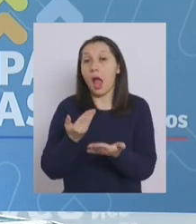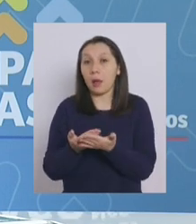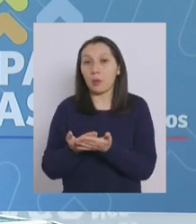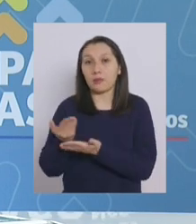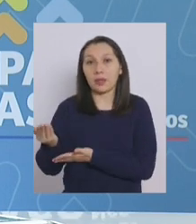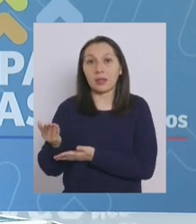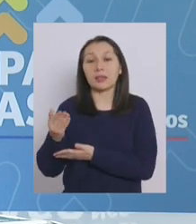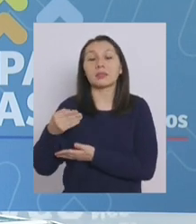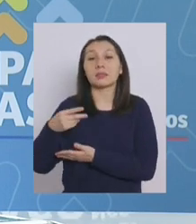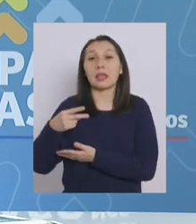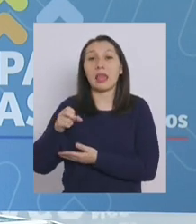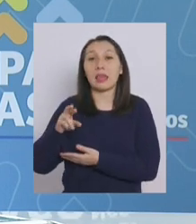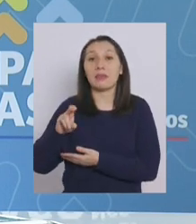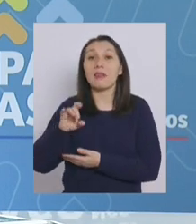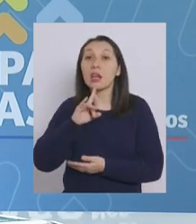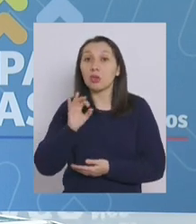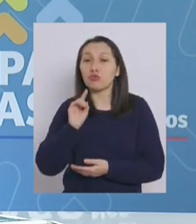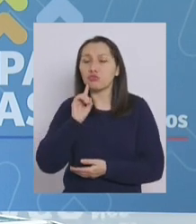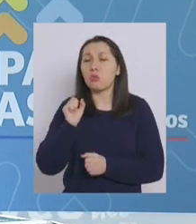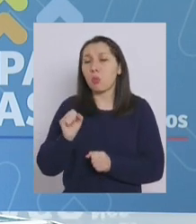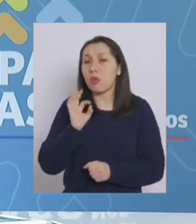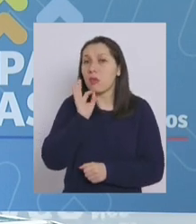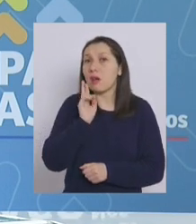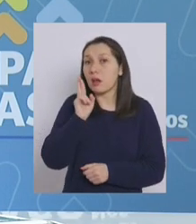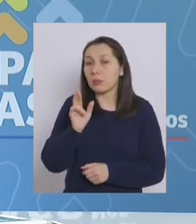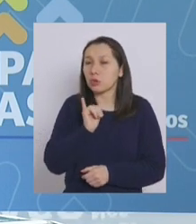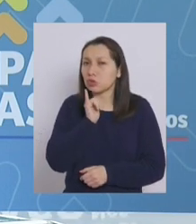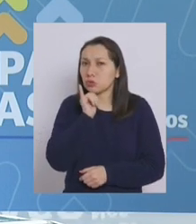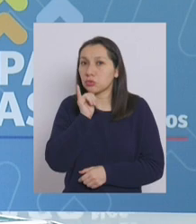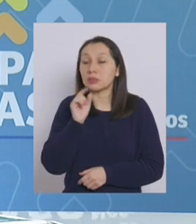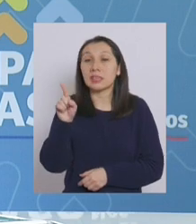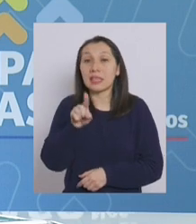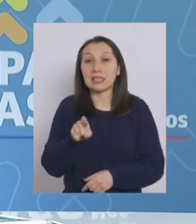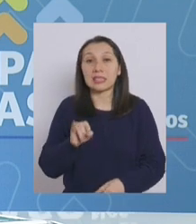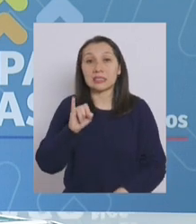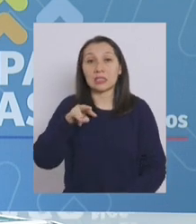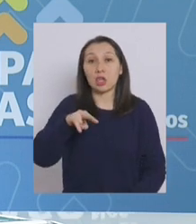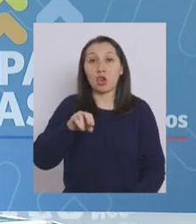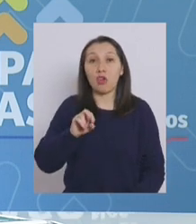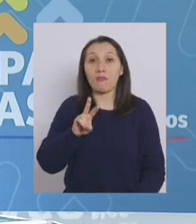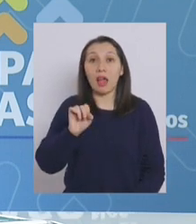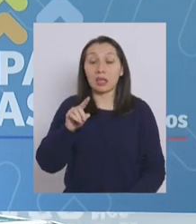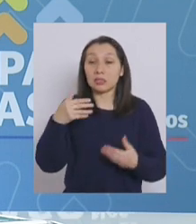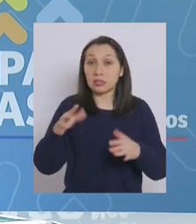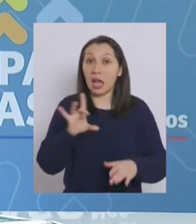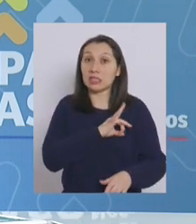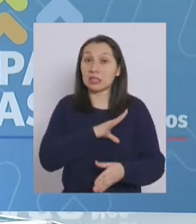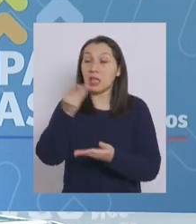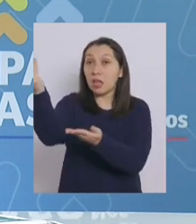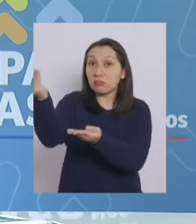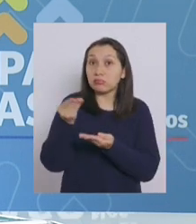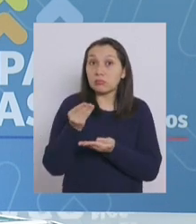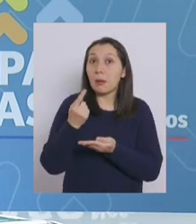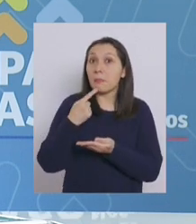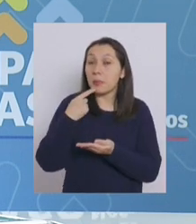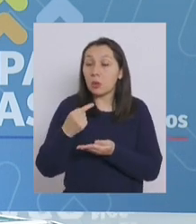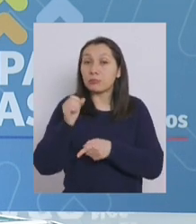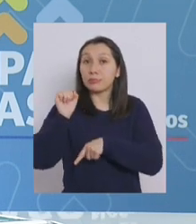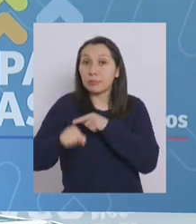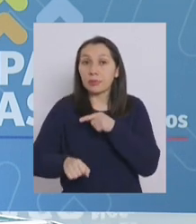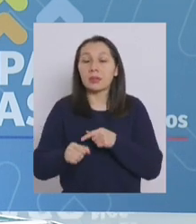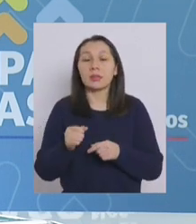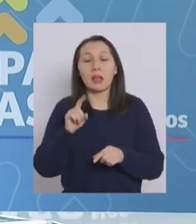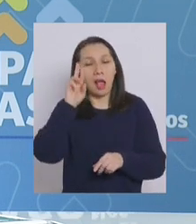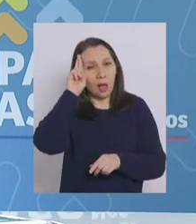que está Heriberto acá, lo puede responder. Yo no sé si Sinovac ha presentado antecedentes o no, pero hay que recordar que